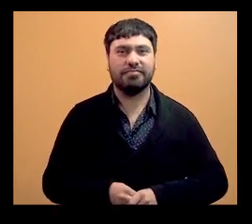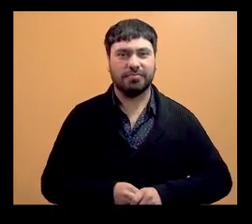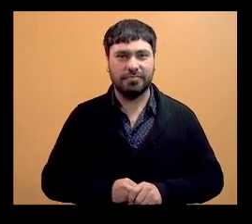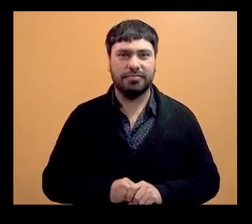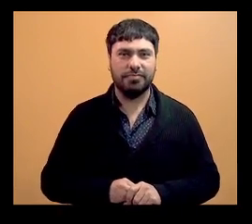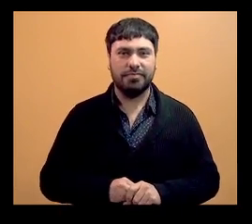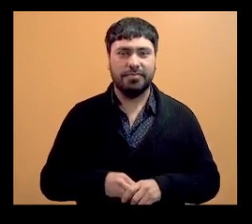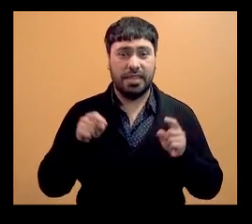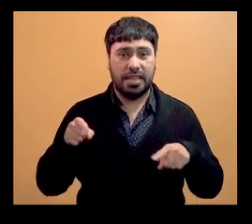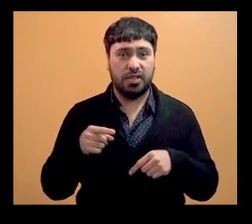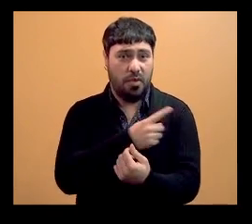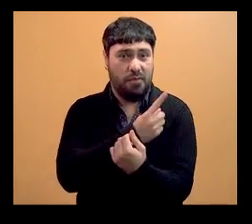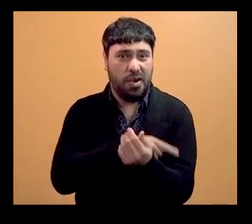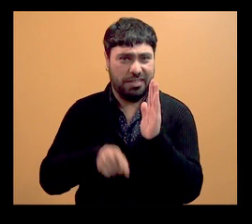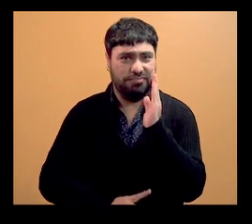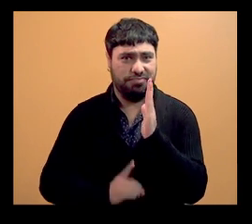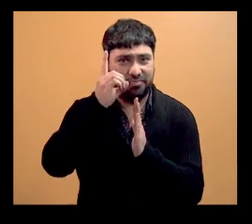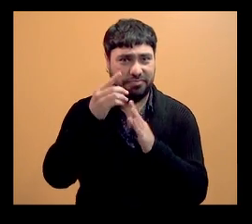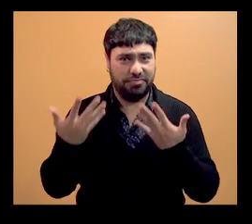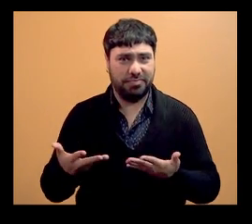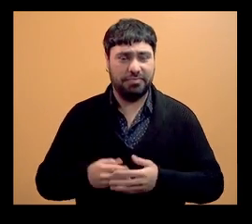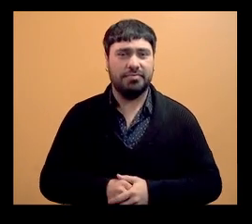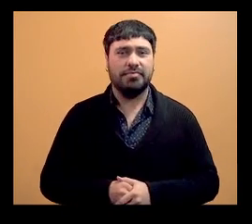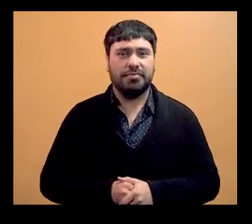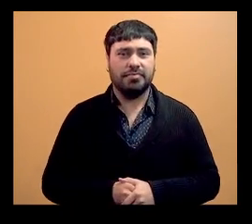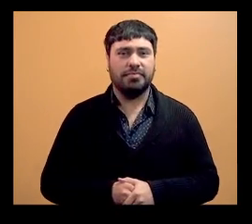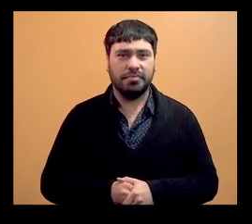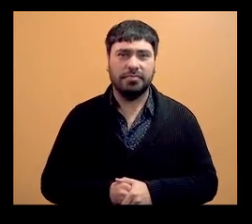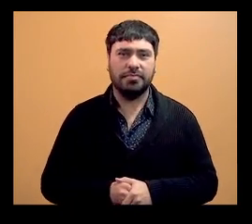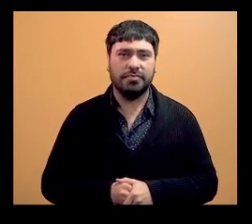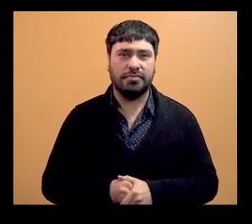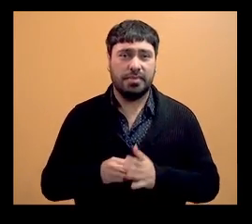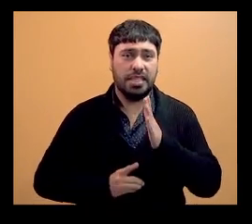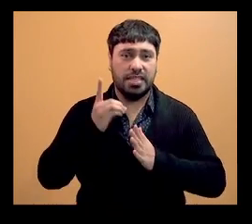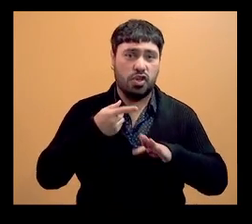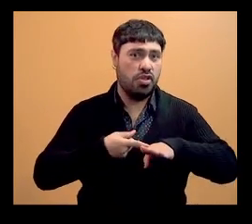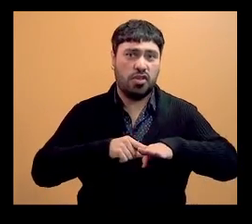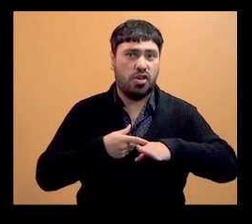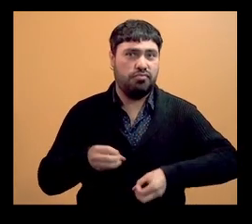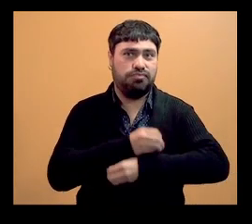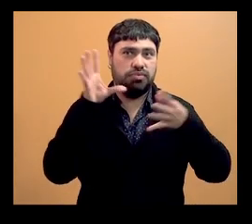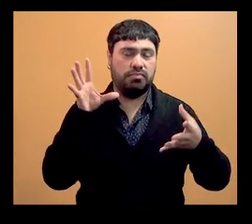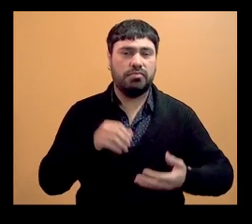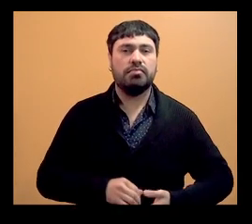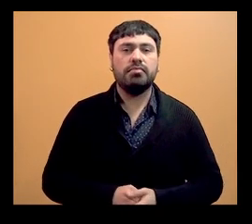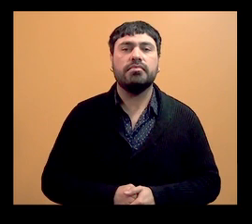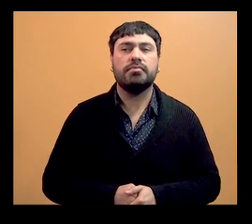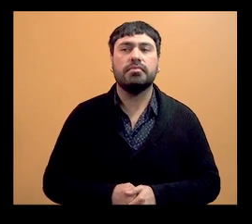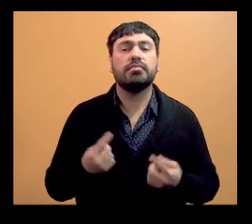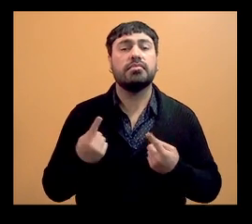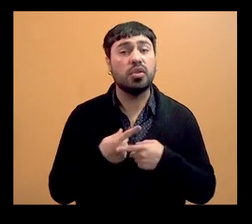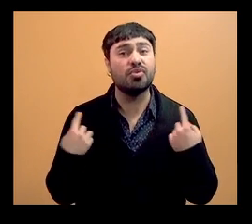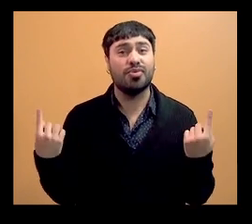mayor fuerza durante esas décadas, al menos siguió con mayor fuerza este tipo de desarrollo tecnológico. Todo esto también, y